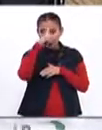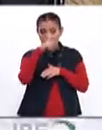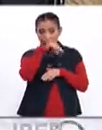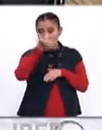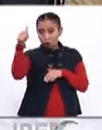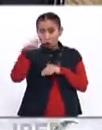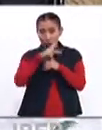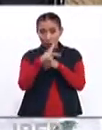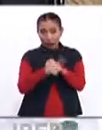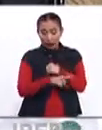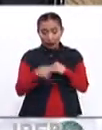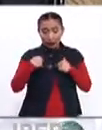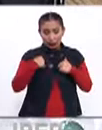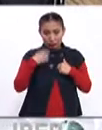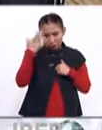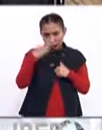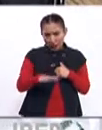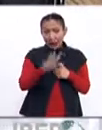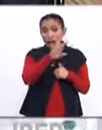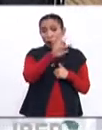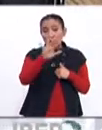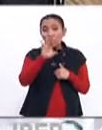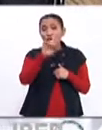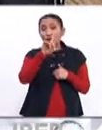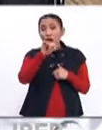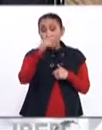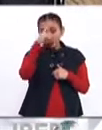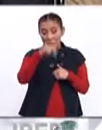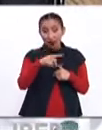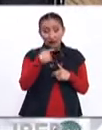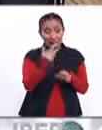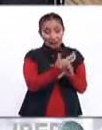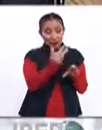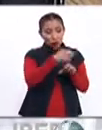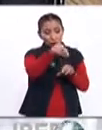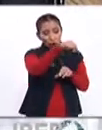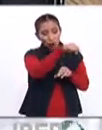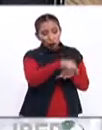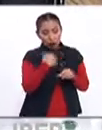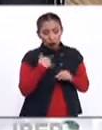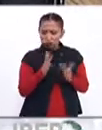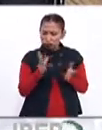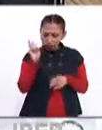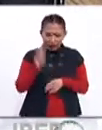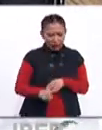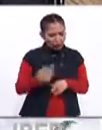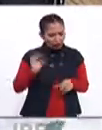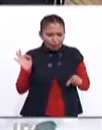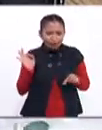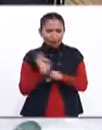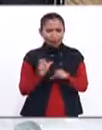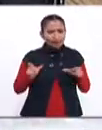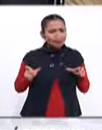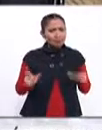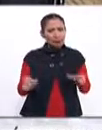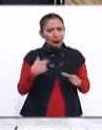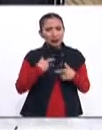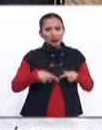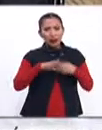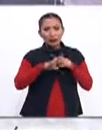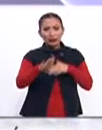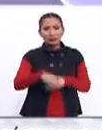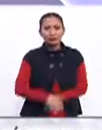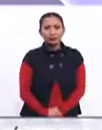en el exterior, y Memo, tú sabes que son 50 consulados de México en Estados Unidos, nos erigimos en verdaderas defensorías del